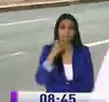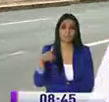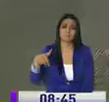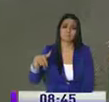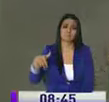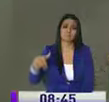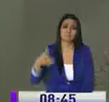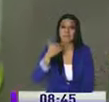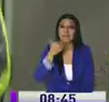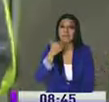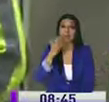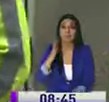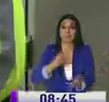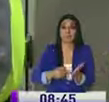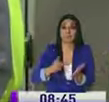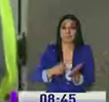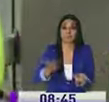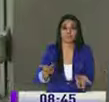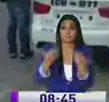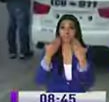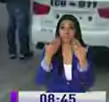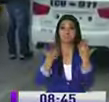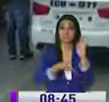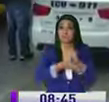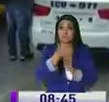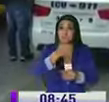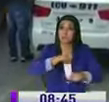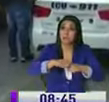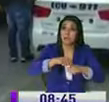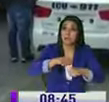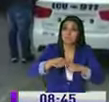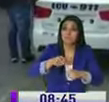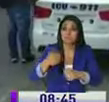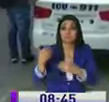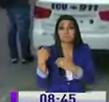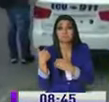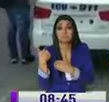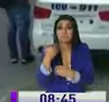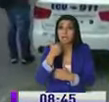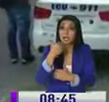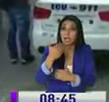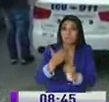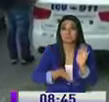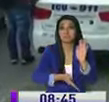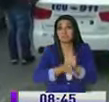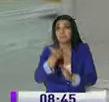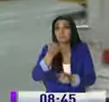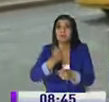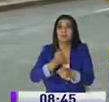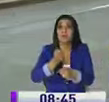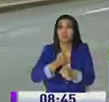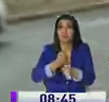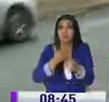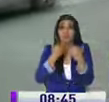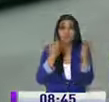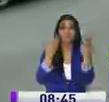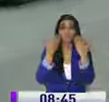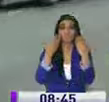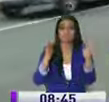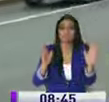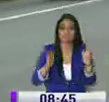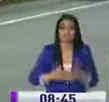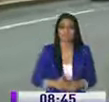no se confirmó si salió a cumplir con algún trámite mandado encargo o simplemente caminaba buscando el sustento diario